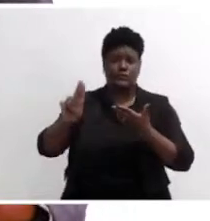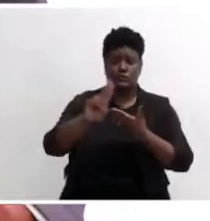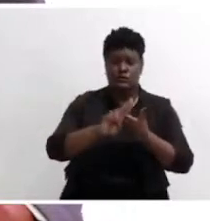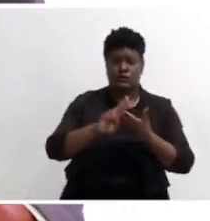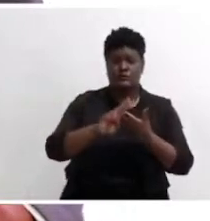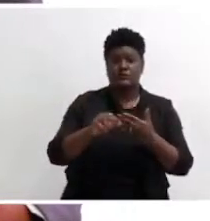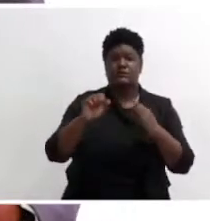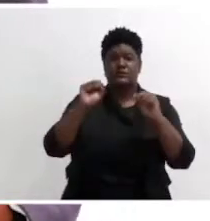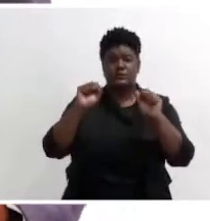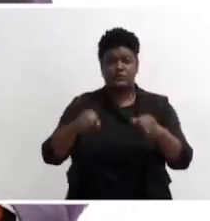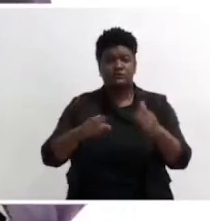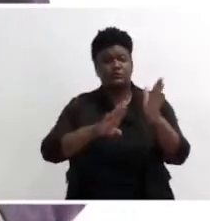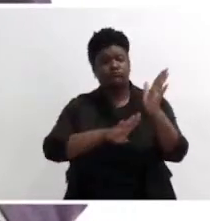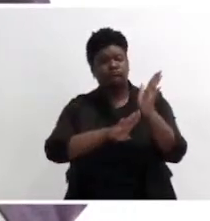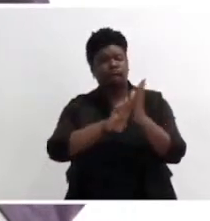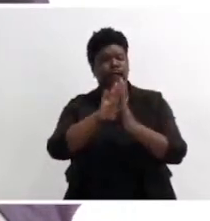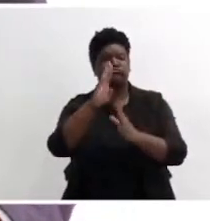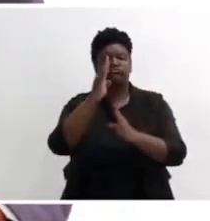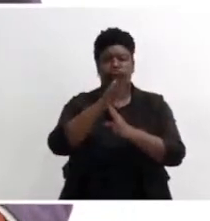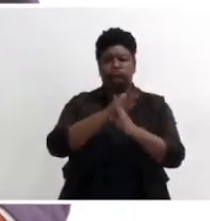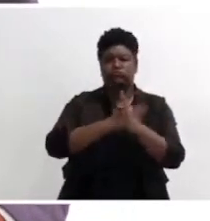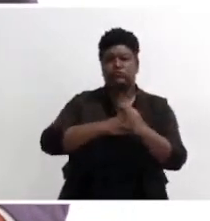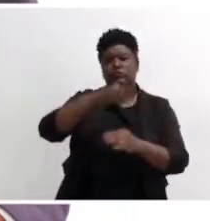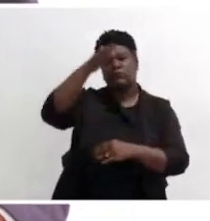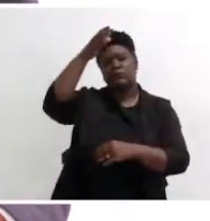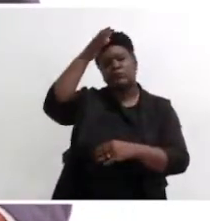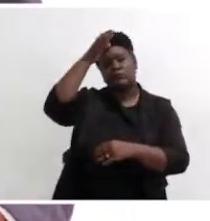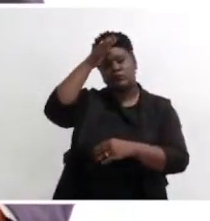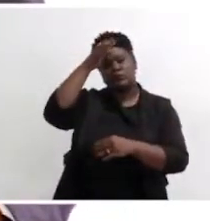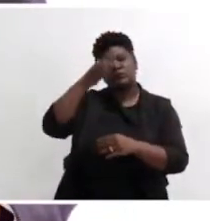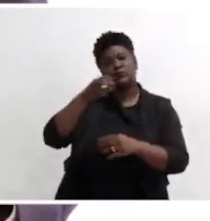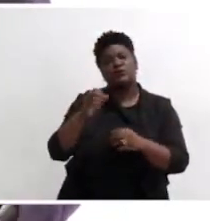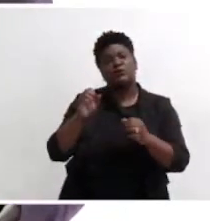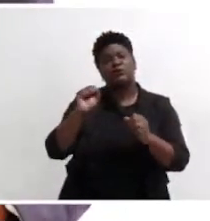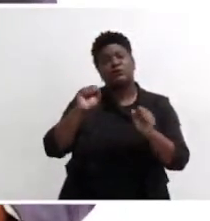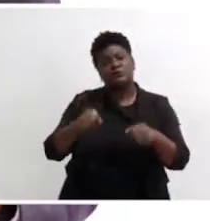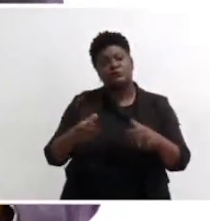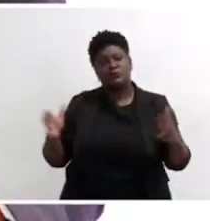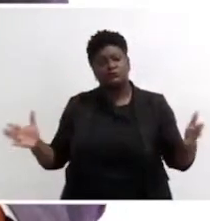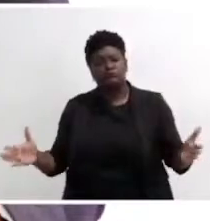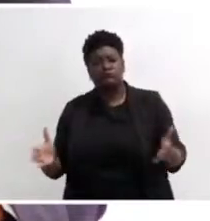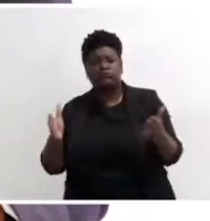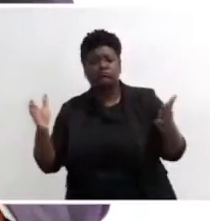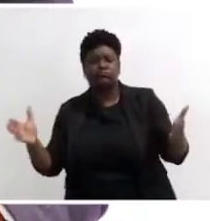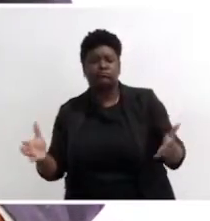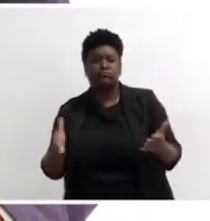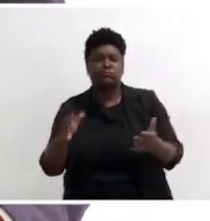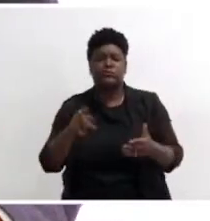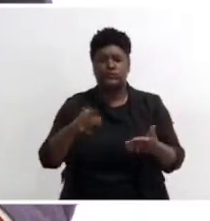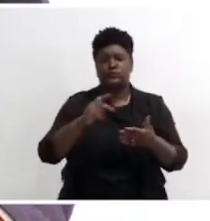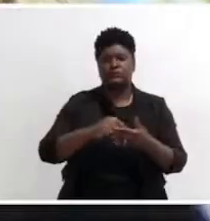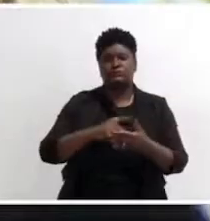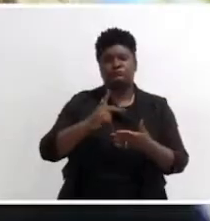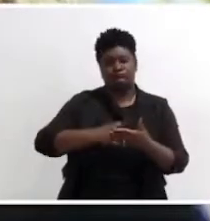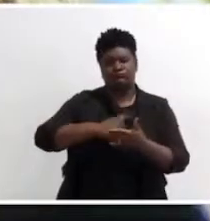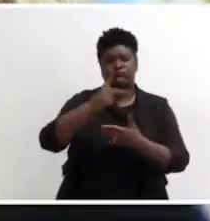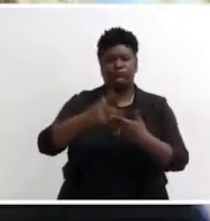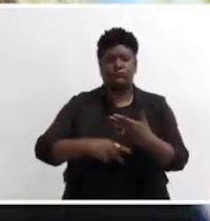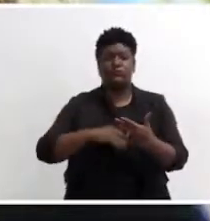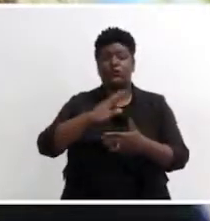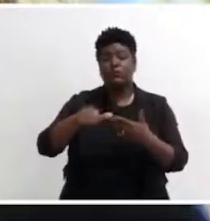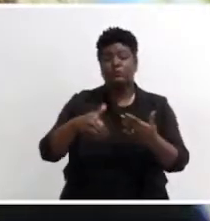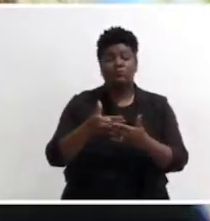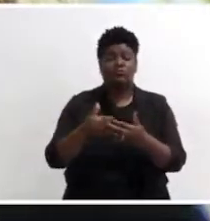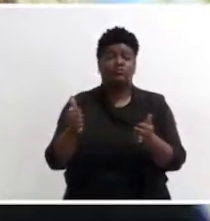pueda de alguna forma ayudar a impulsar este proyecto, y va a ser un reto que todos vamos a tener que trabajar en conjunto. Es